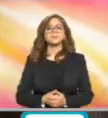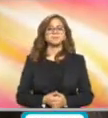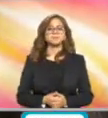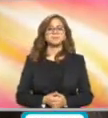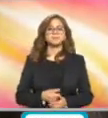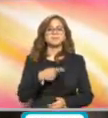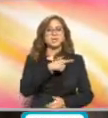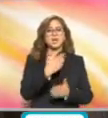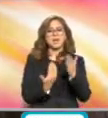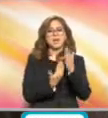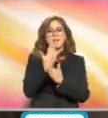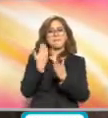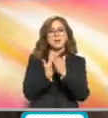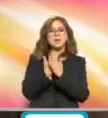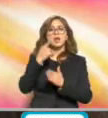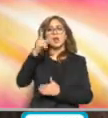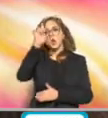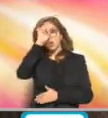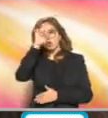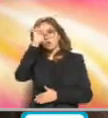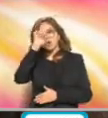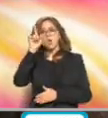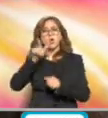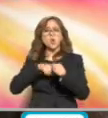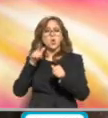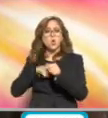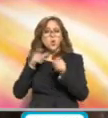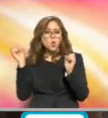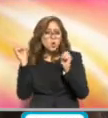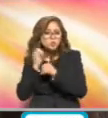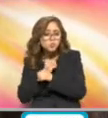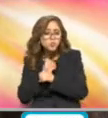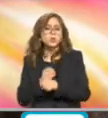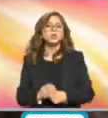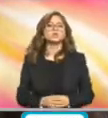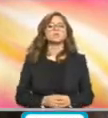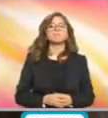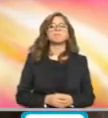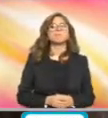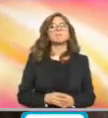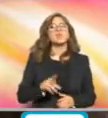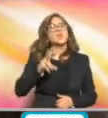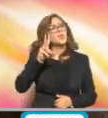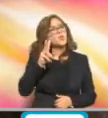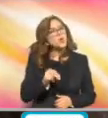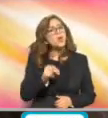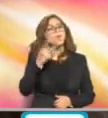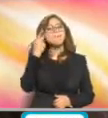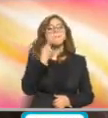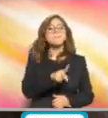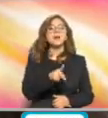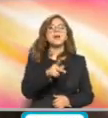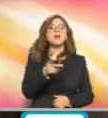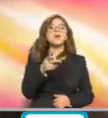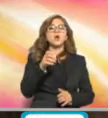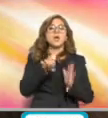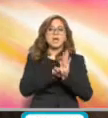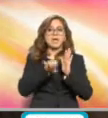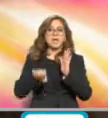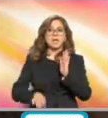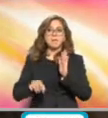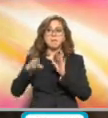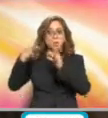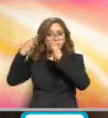es recomendable usar los colores oscuros, ¿no, Alfredo? No es muy recomendable, al menos que sea un evento muy especial.